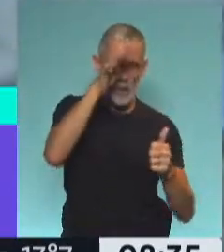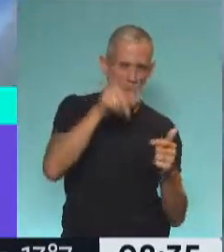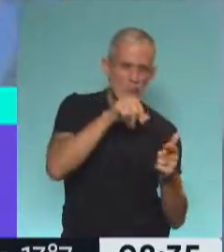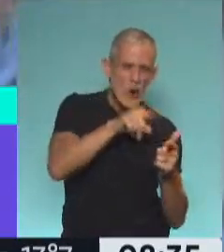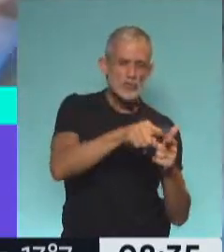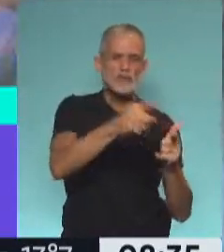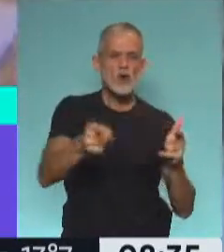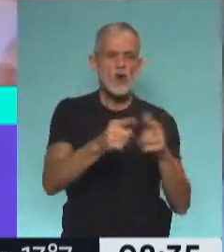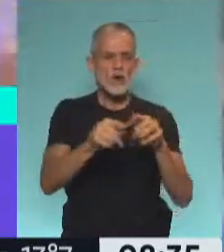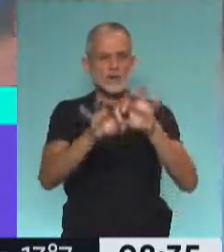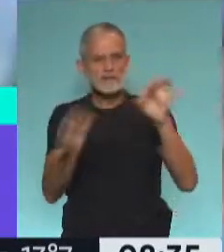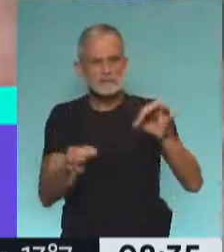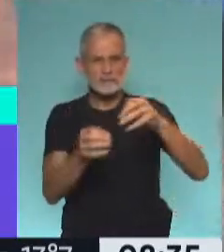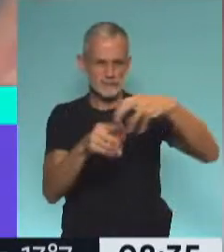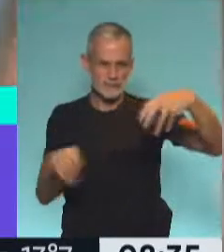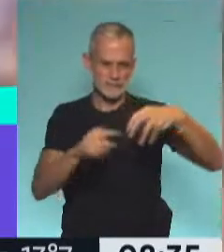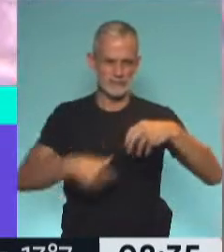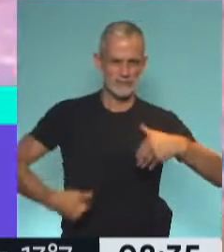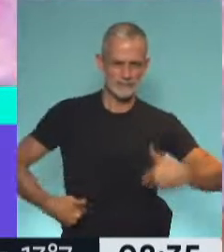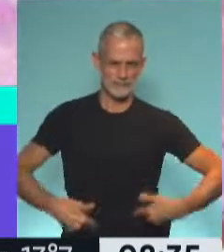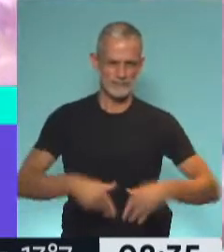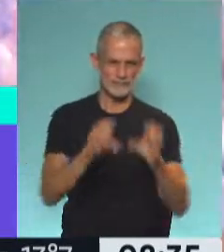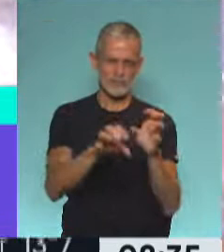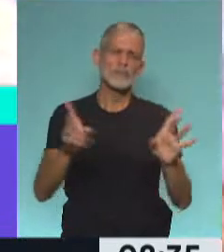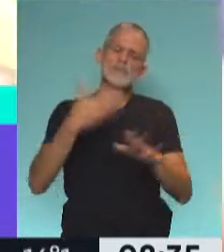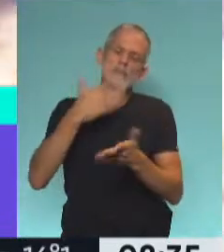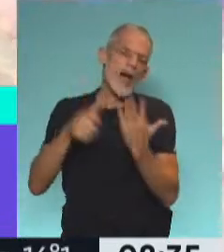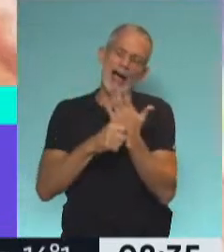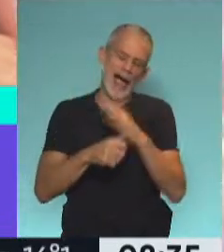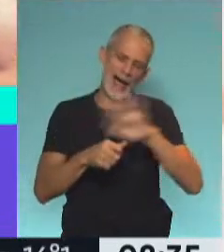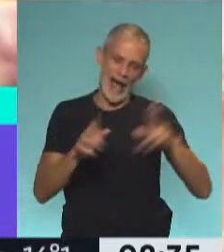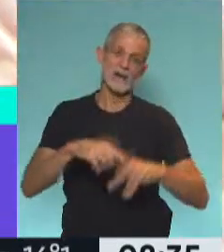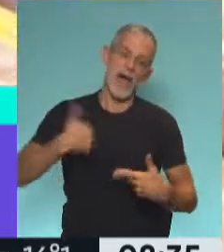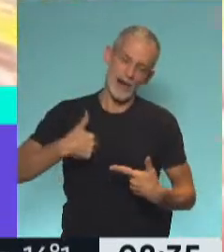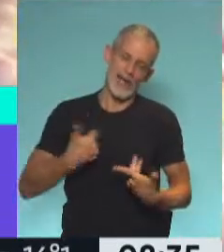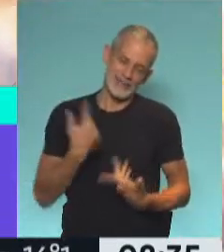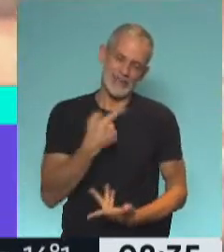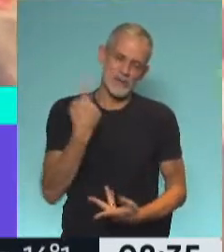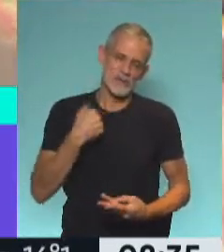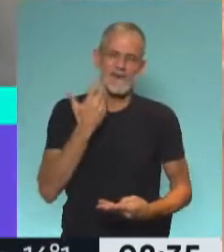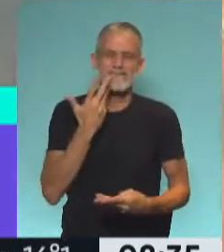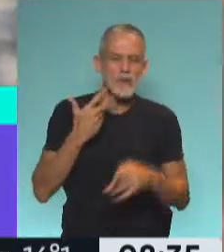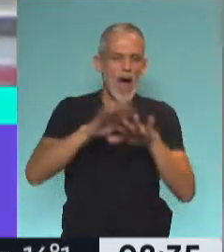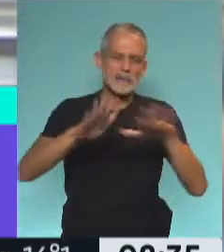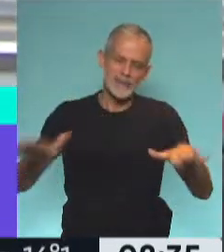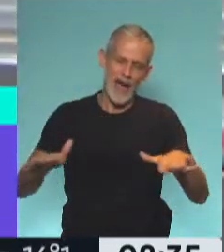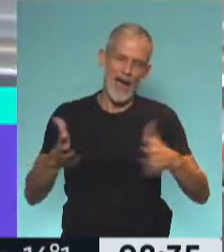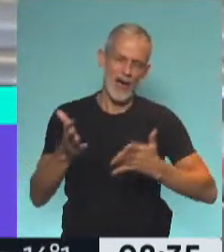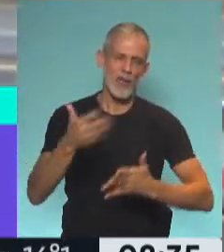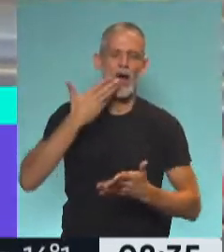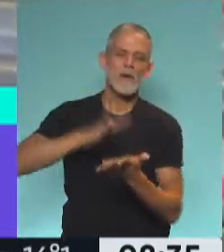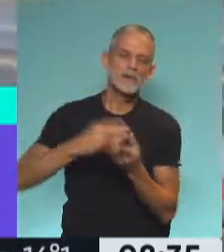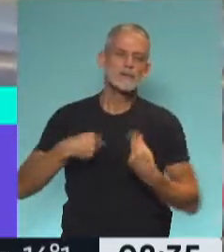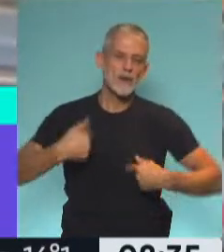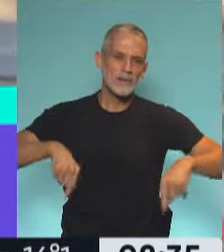lo que sea embutidos, achuras. Sí, pero hábleme de la carne, claro. Somos argentinos, claro. Nos gusta el asado, claro. Hábleme de los